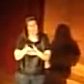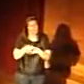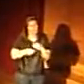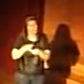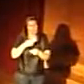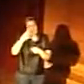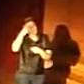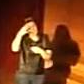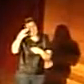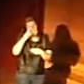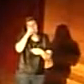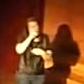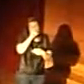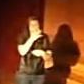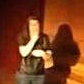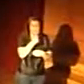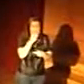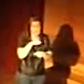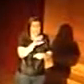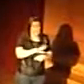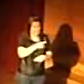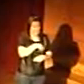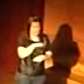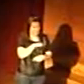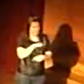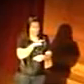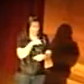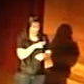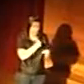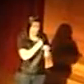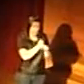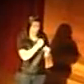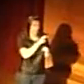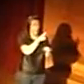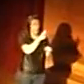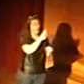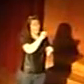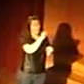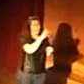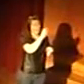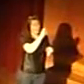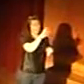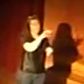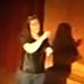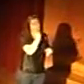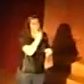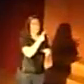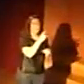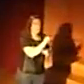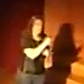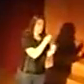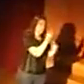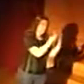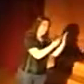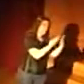de los recuerdos y bellezas de España que eh trabajó sobre la que trabajó parcerisa del año 38 al año 72